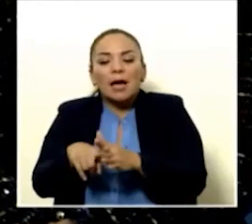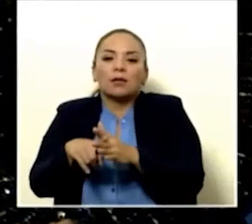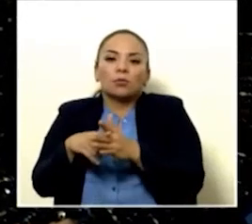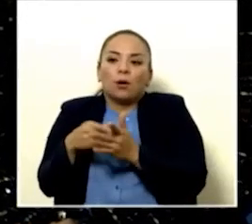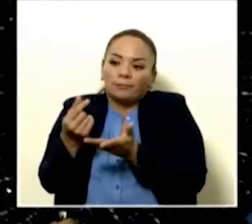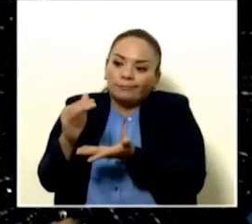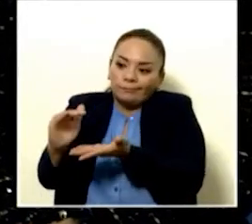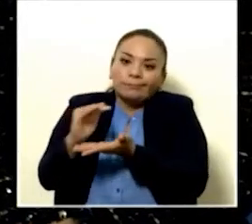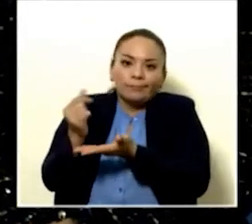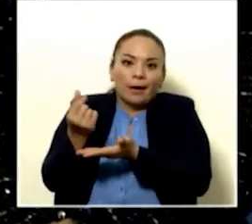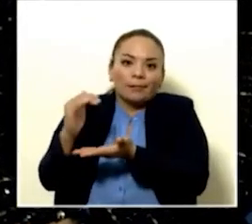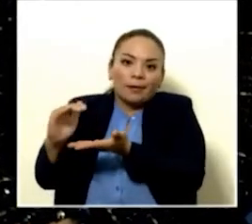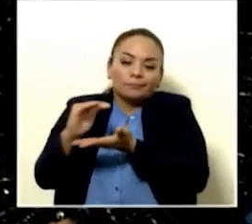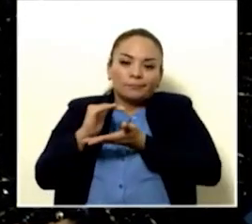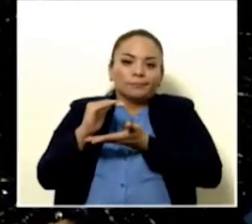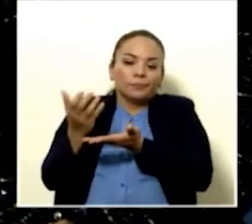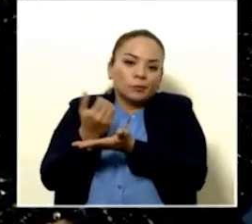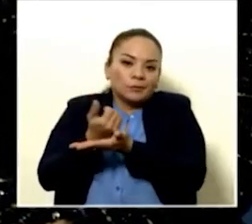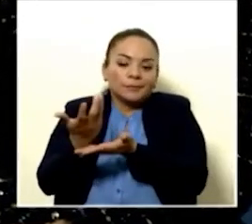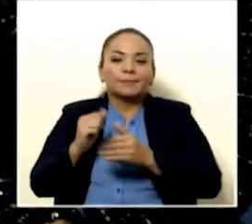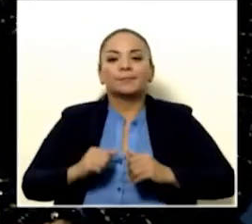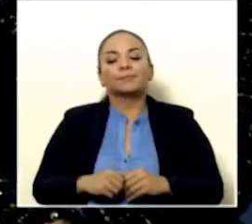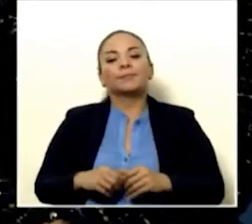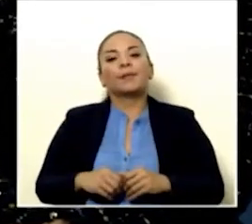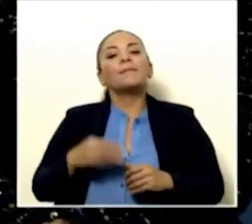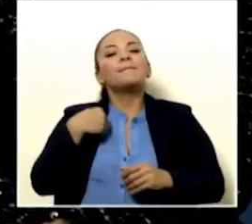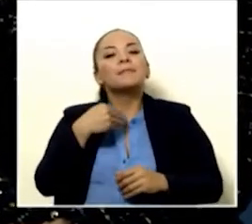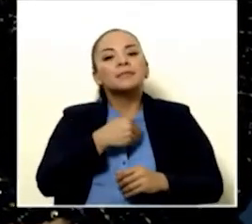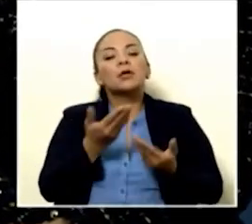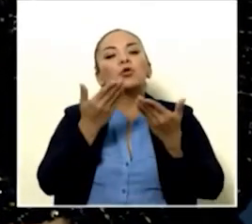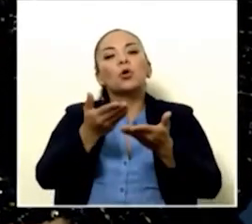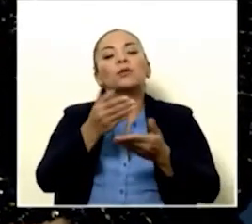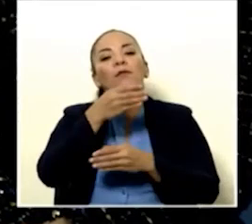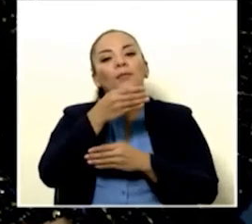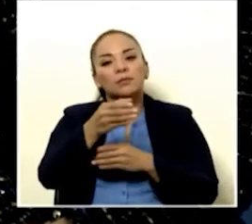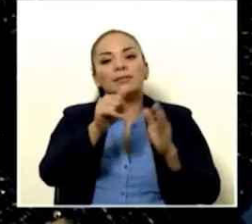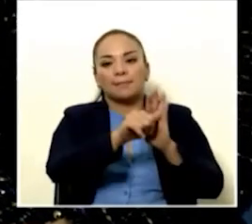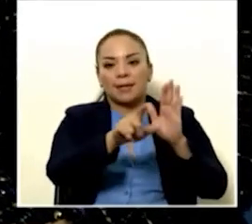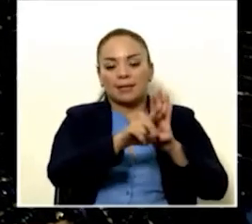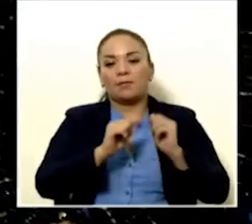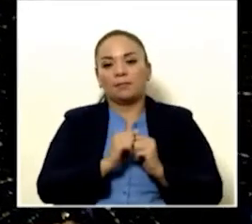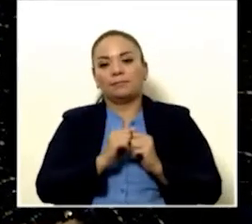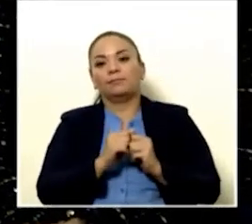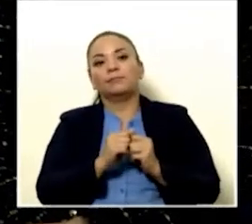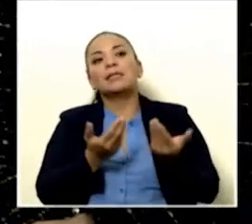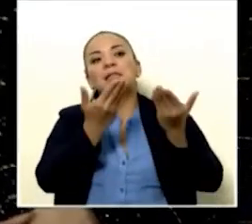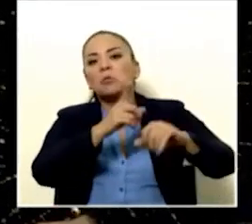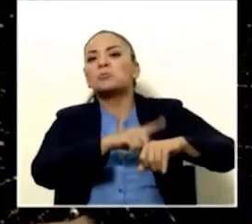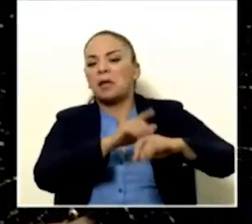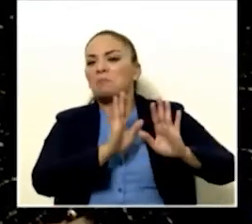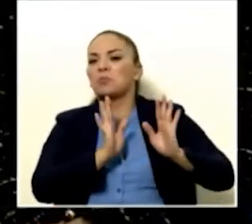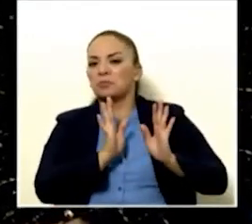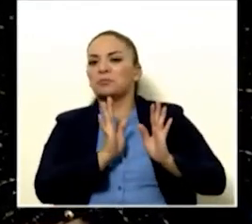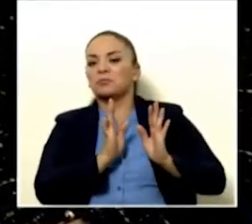reemplazo. El ministerio emitió una recomendación a la asamblea que podíamos dar entonces el respiro por el efecto de lo que